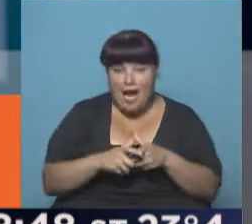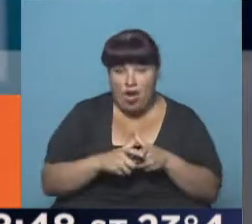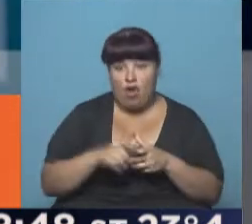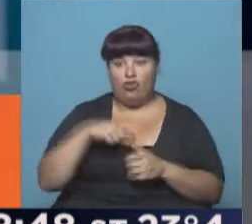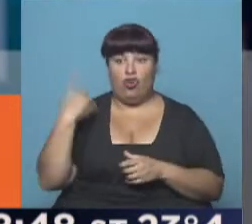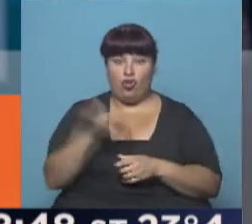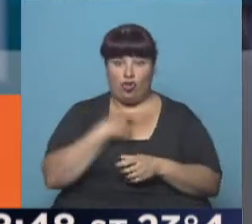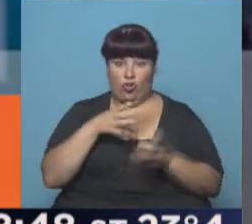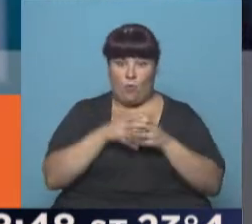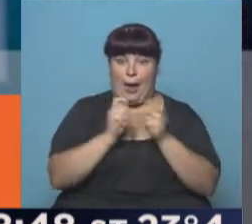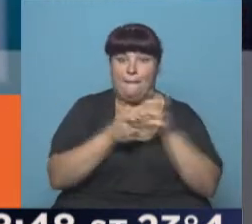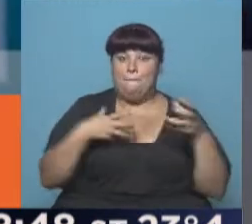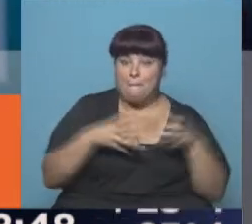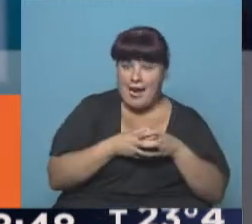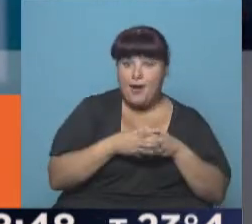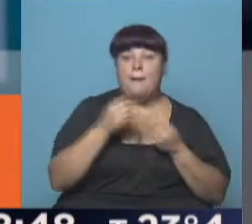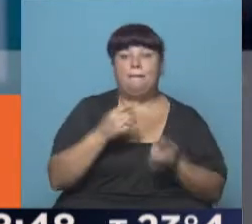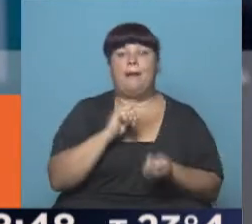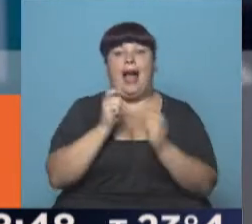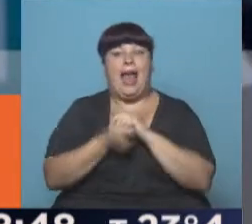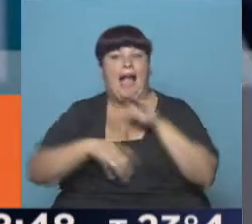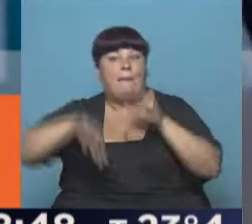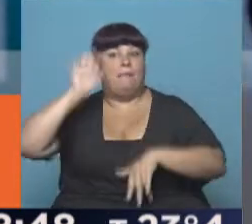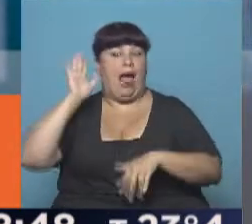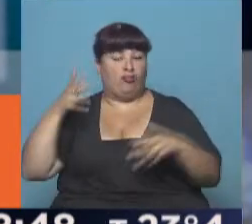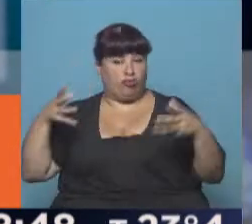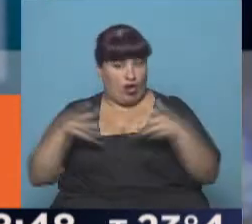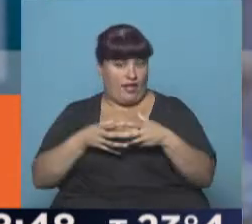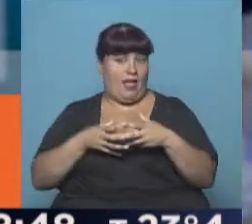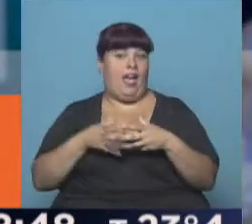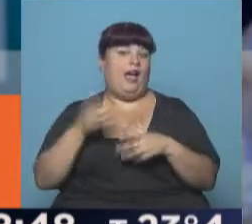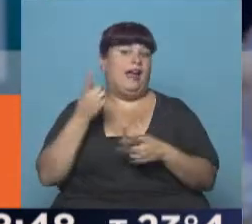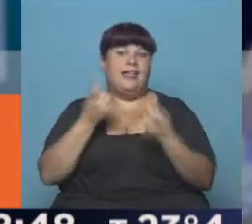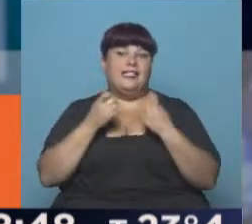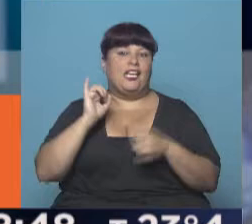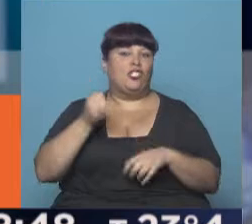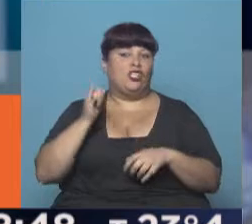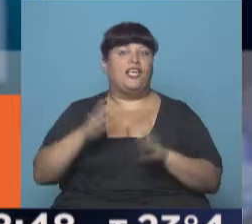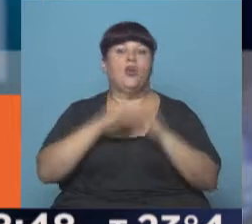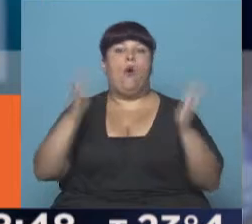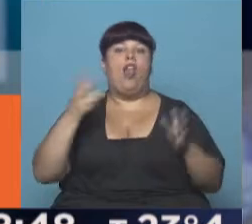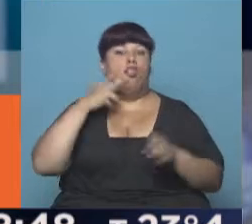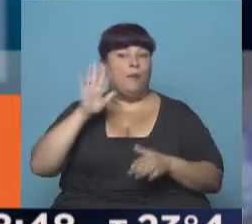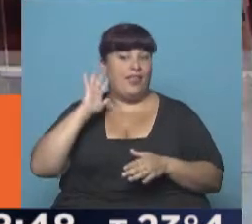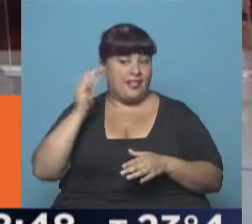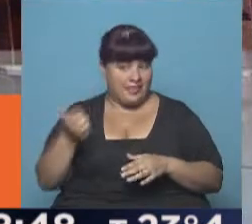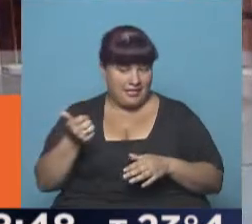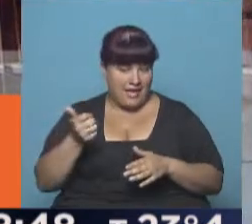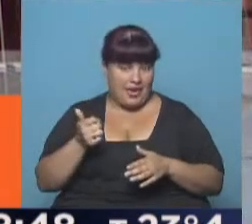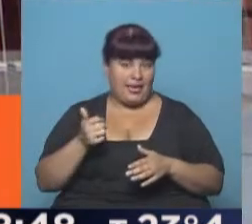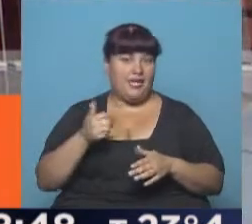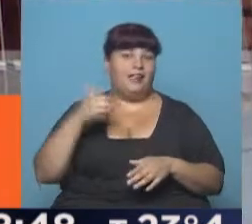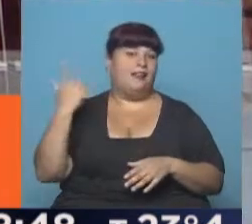como somos nosotros, para convertirnos en mayoría, requiere, como fue durante el 2016,